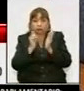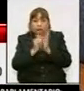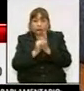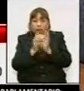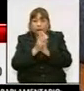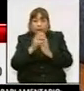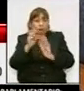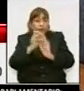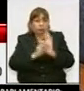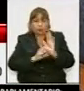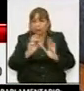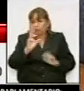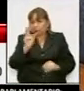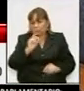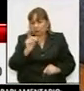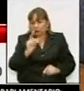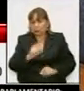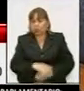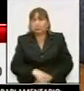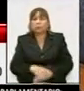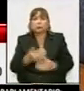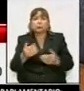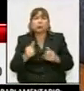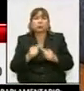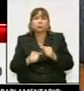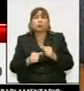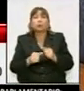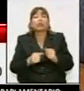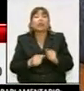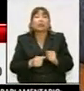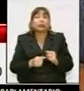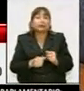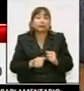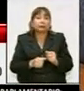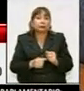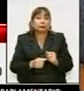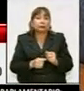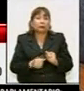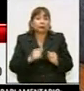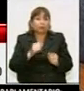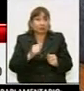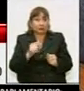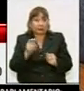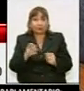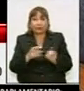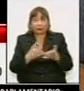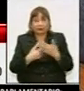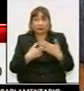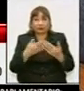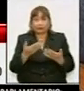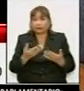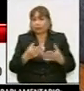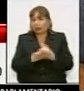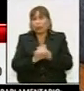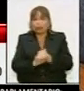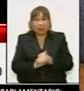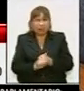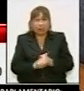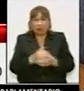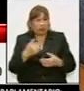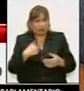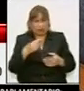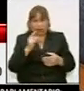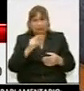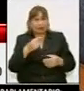proyecto? Ninguno. ¿Y a la fecha de presentación de este proyecto de ley tenía usted amistad con el señor Félix Moreno? Amistades yo no he tenido, como